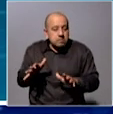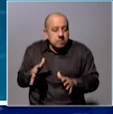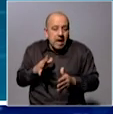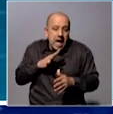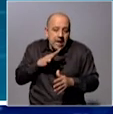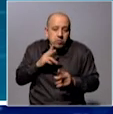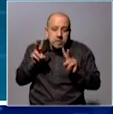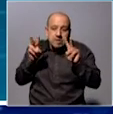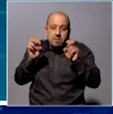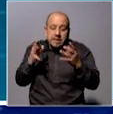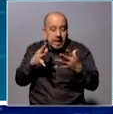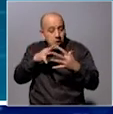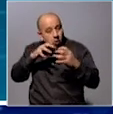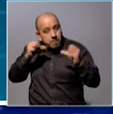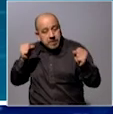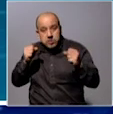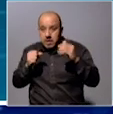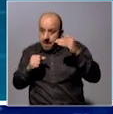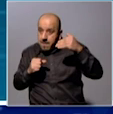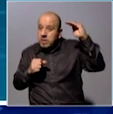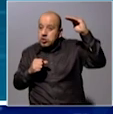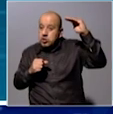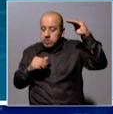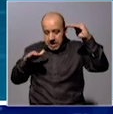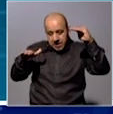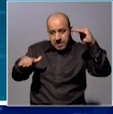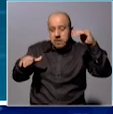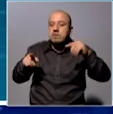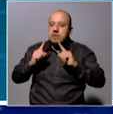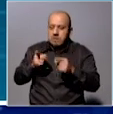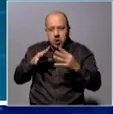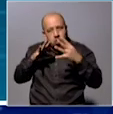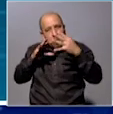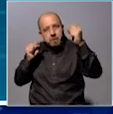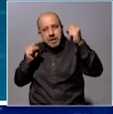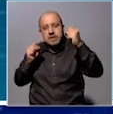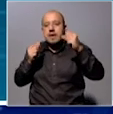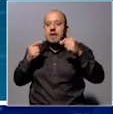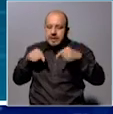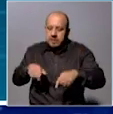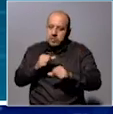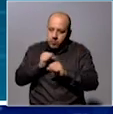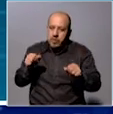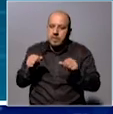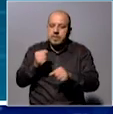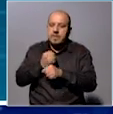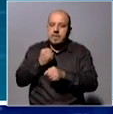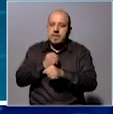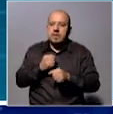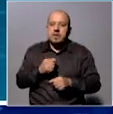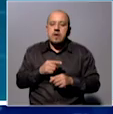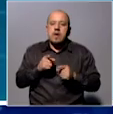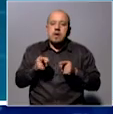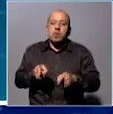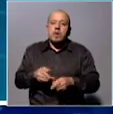grado de comprensión, tanto del adulto como de los niños y las niñas, y sobre eso se puede operar.